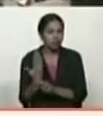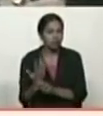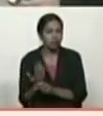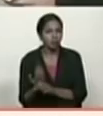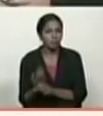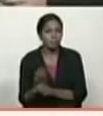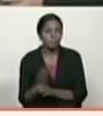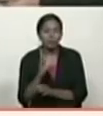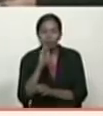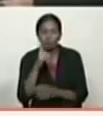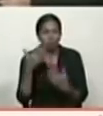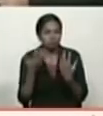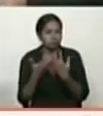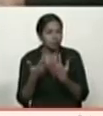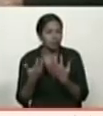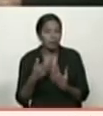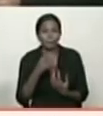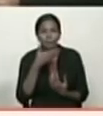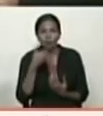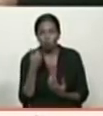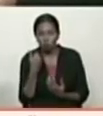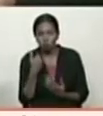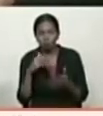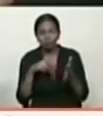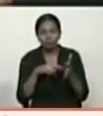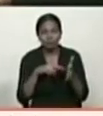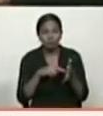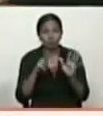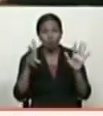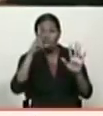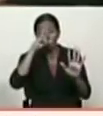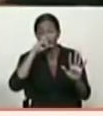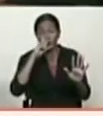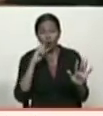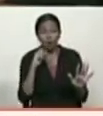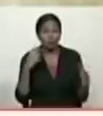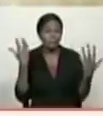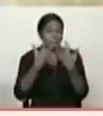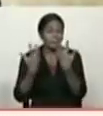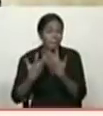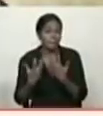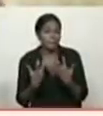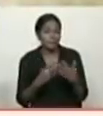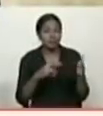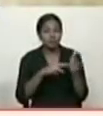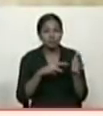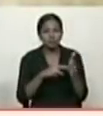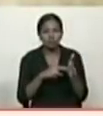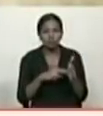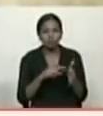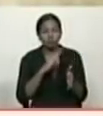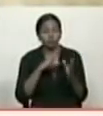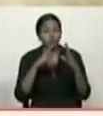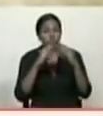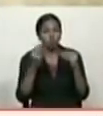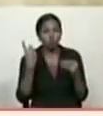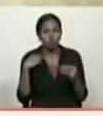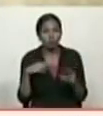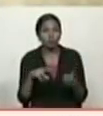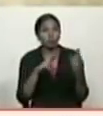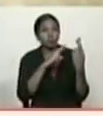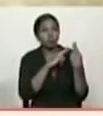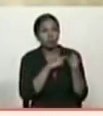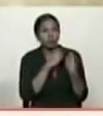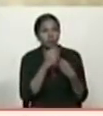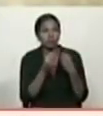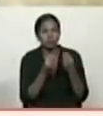guerra fratricida como la que hubo en Siria durante 8 años en América Latina y el Caribe, y que todos tengamos la responsabilidad de hacerlo.